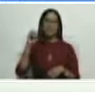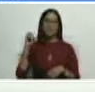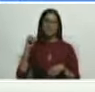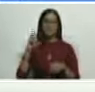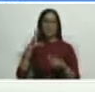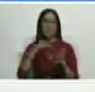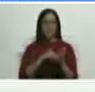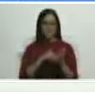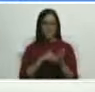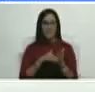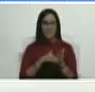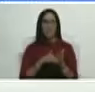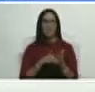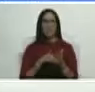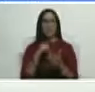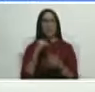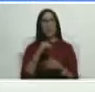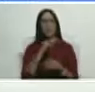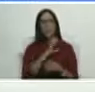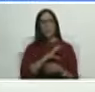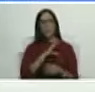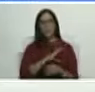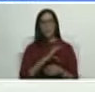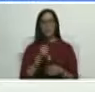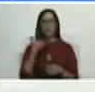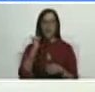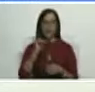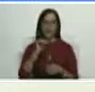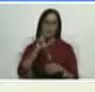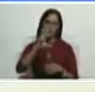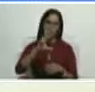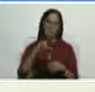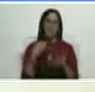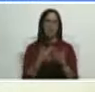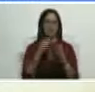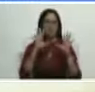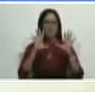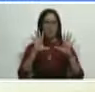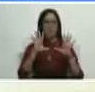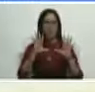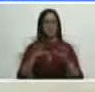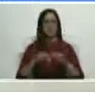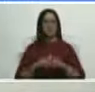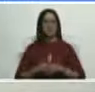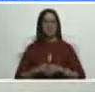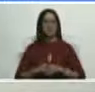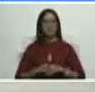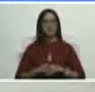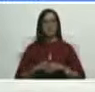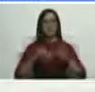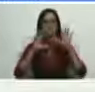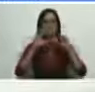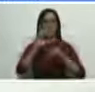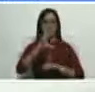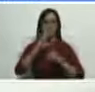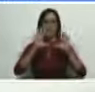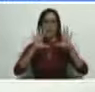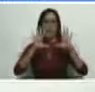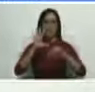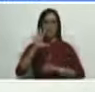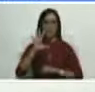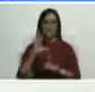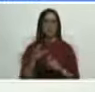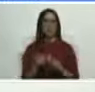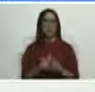comités hay un promedio de 3 a 15 de 3 a 15